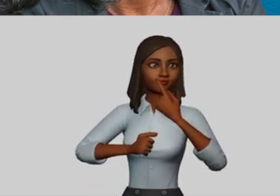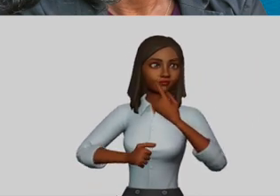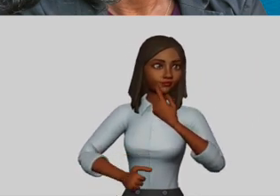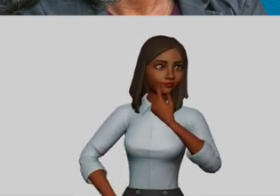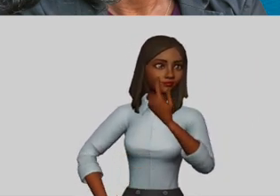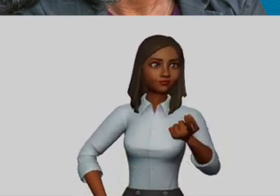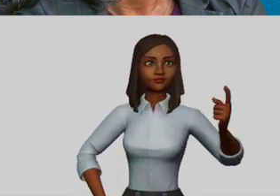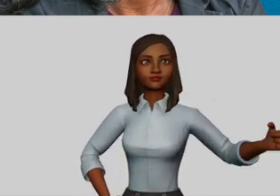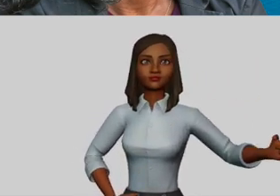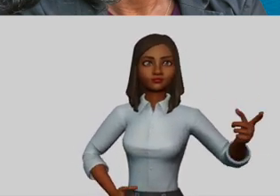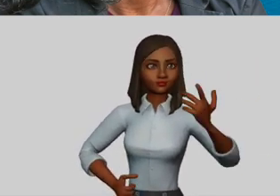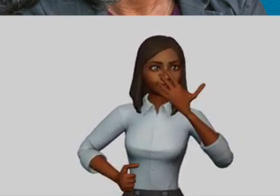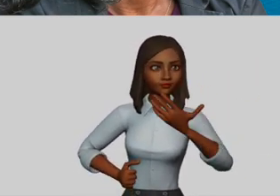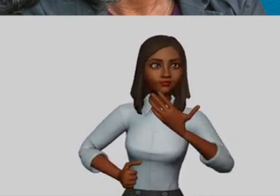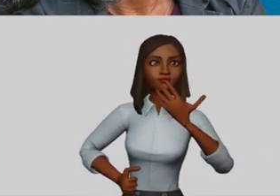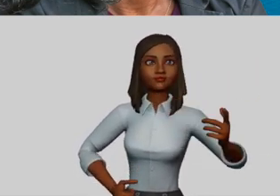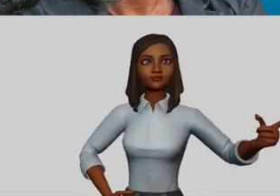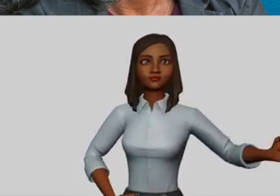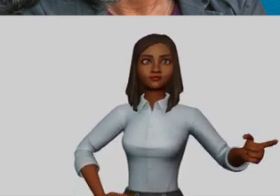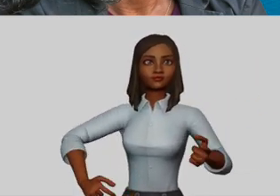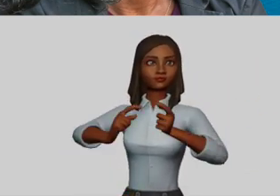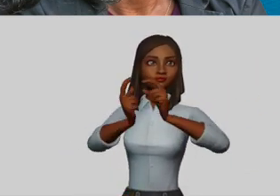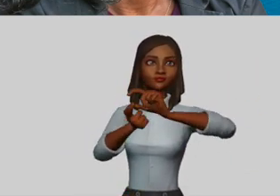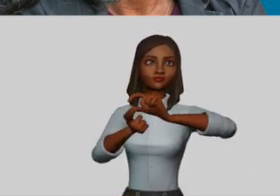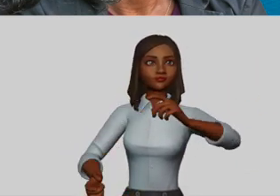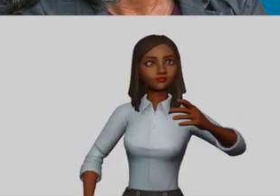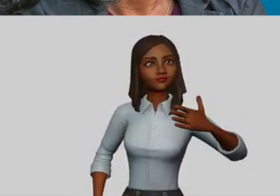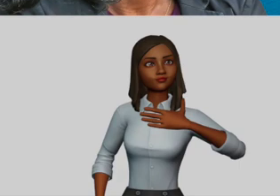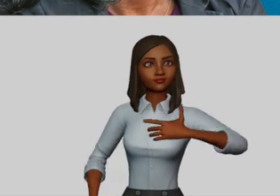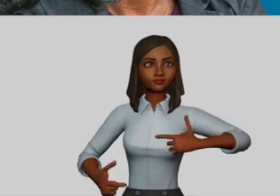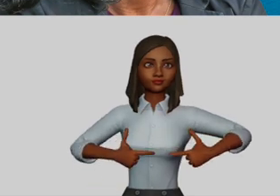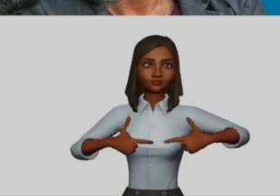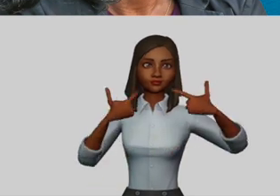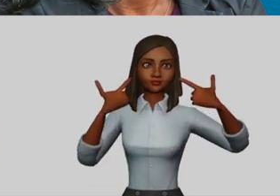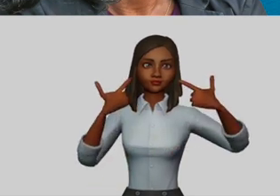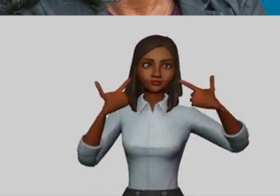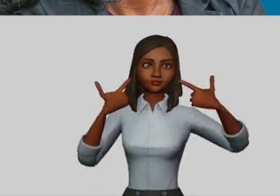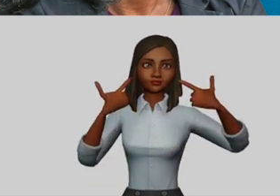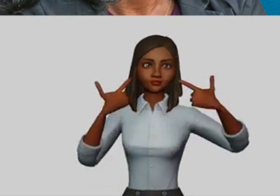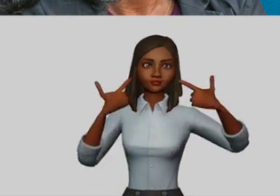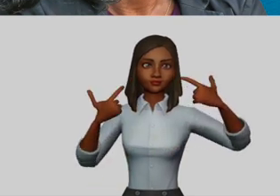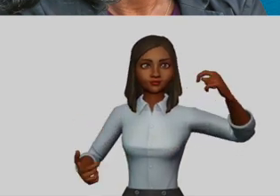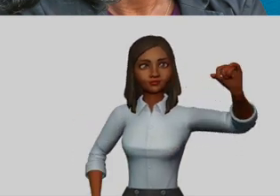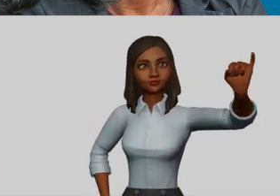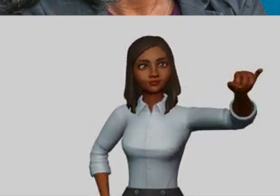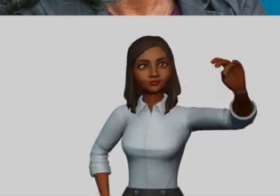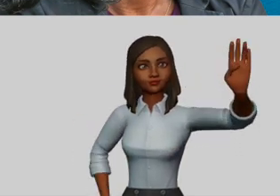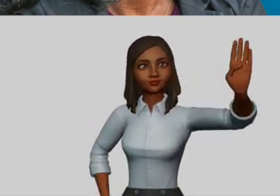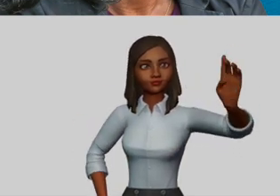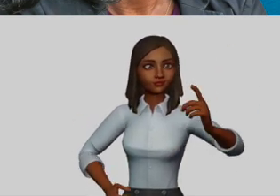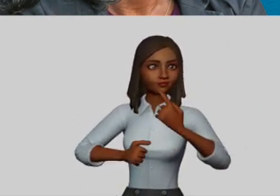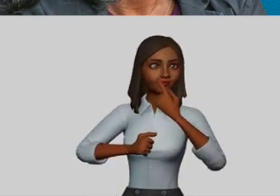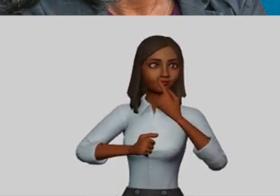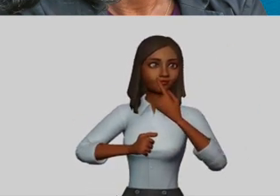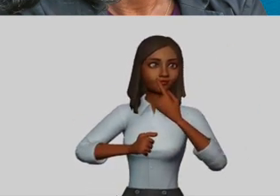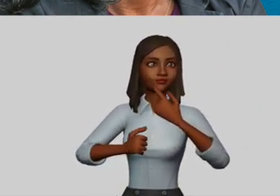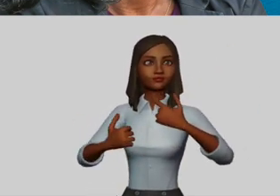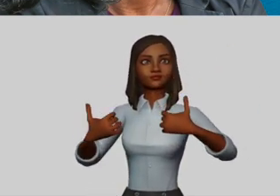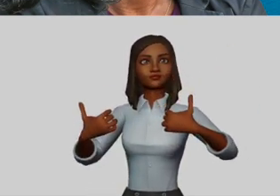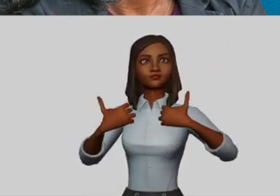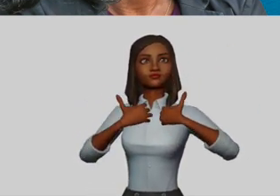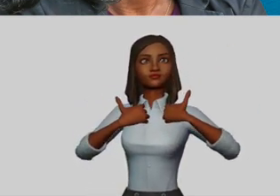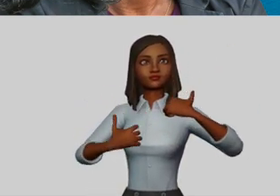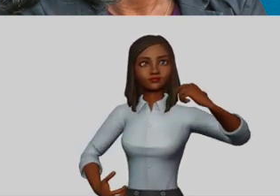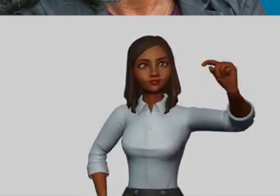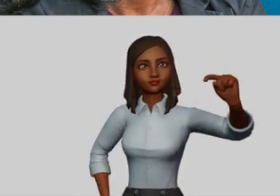lo voy a seguir usando, que yo misma quería usar mis talentos y vi que en el sector privado